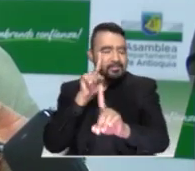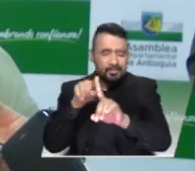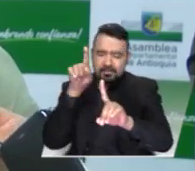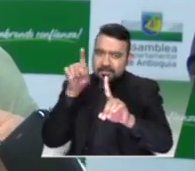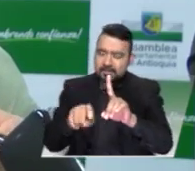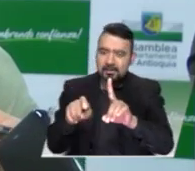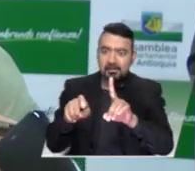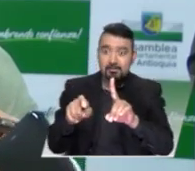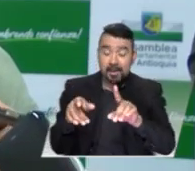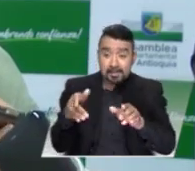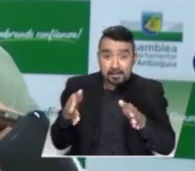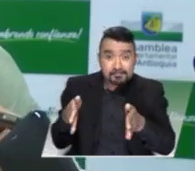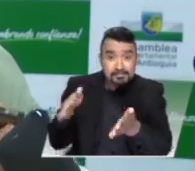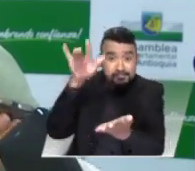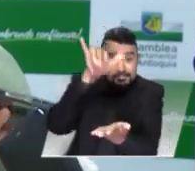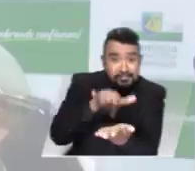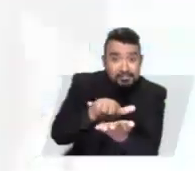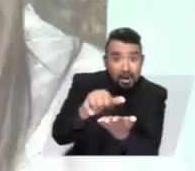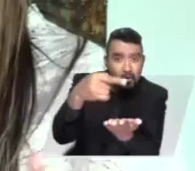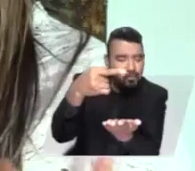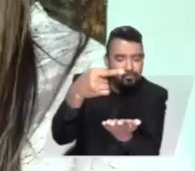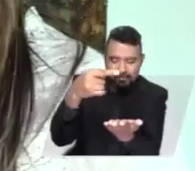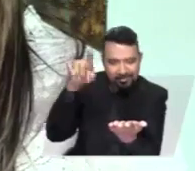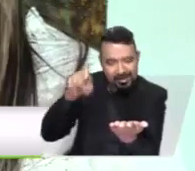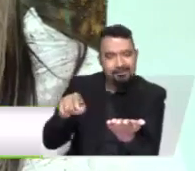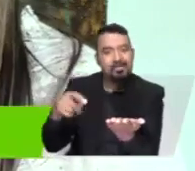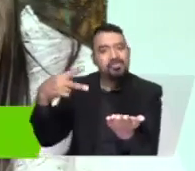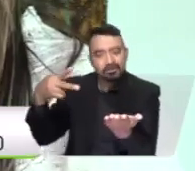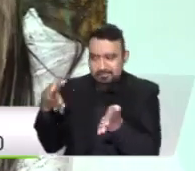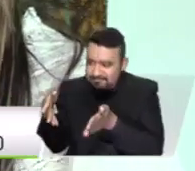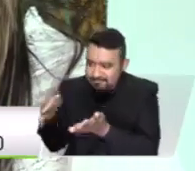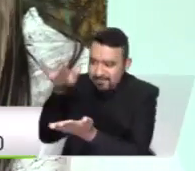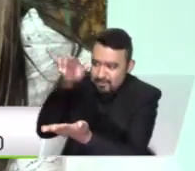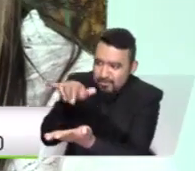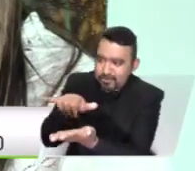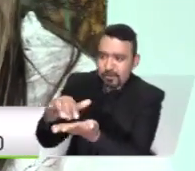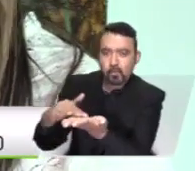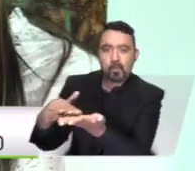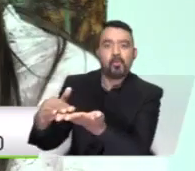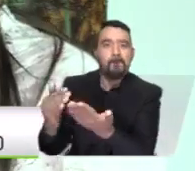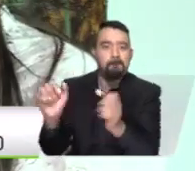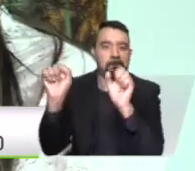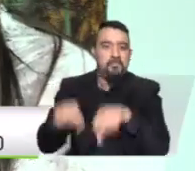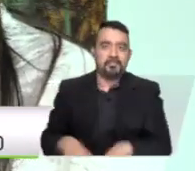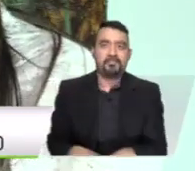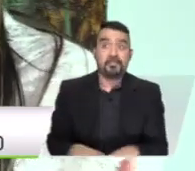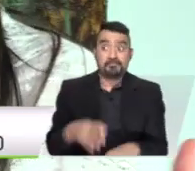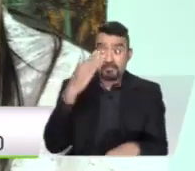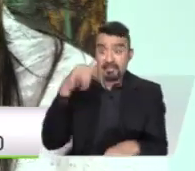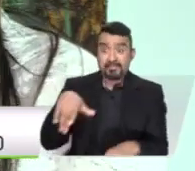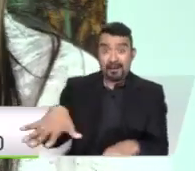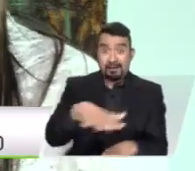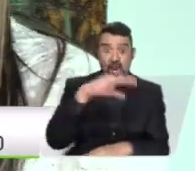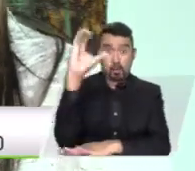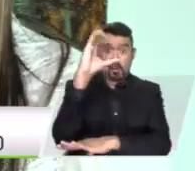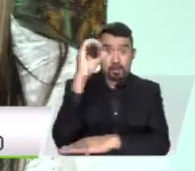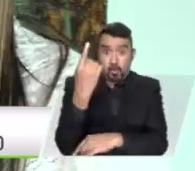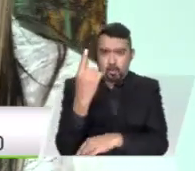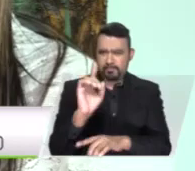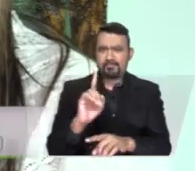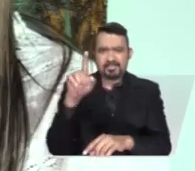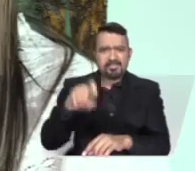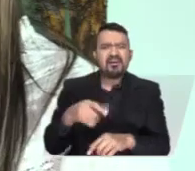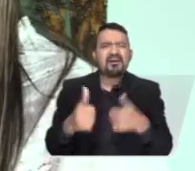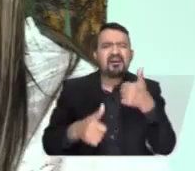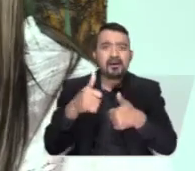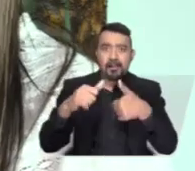en esa ampliación y crecimiento del aeropuerto José María Córdoba. El potencial que tiene no solamente para el país sino para Latinoamérica, si nos comparamos con otros aeropuertos